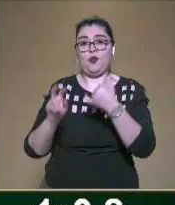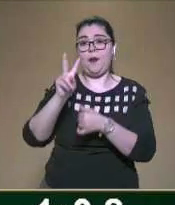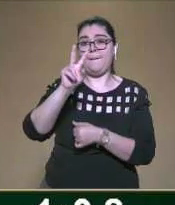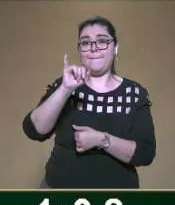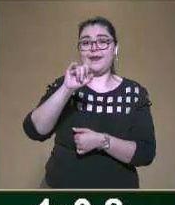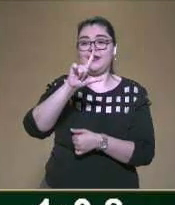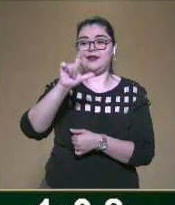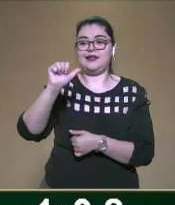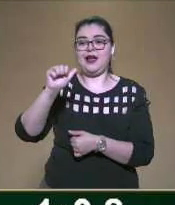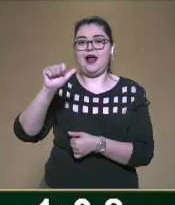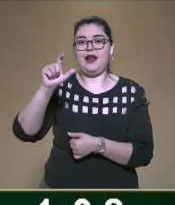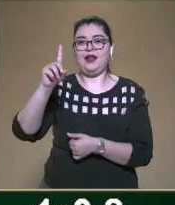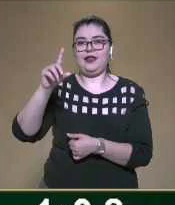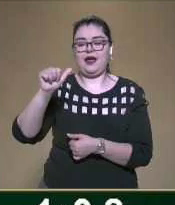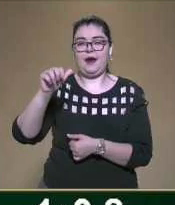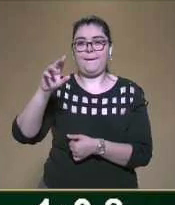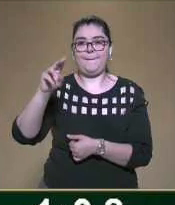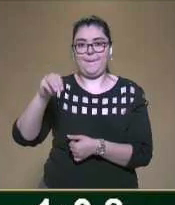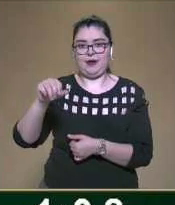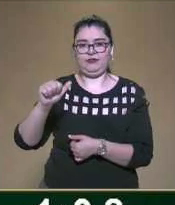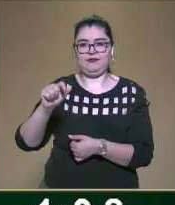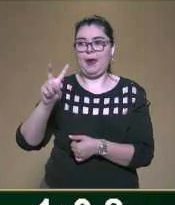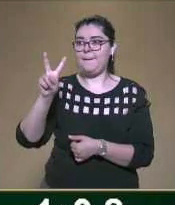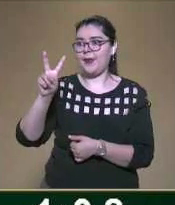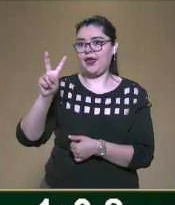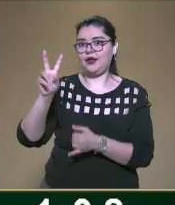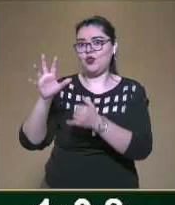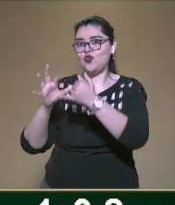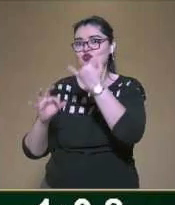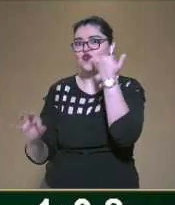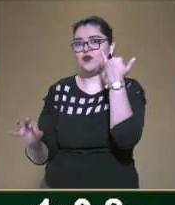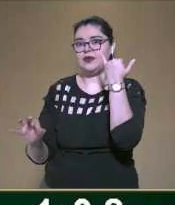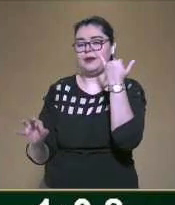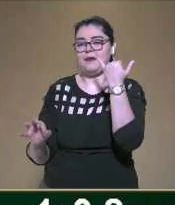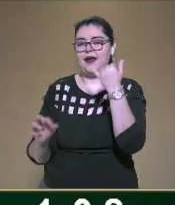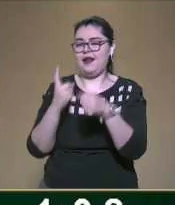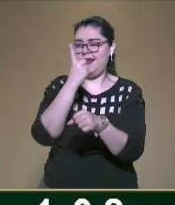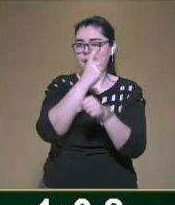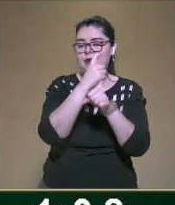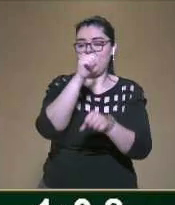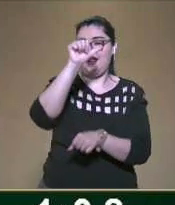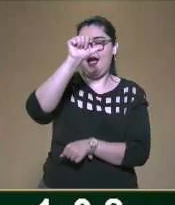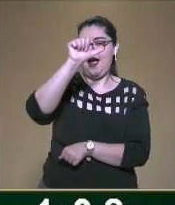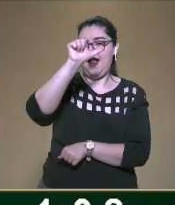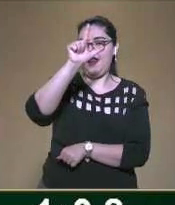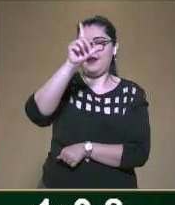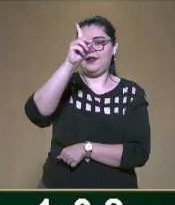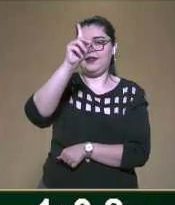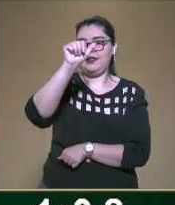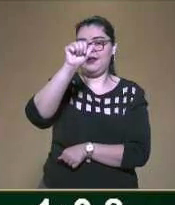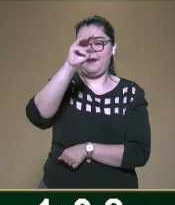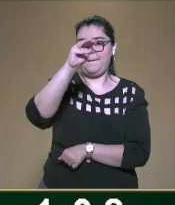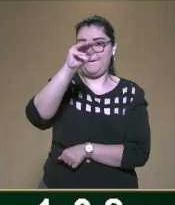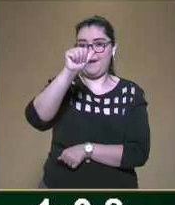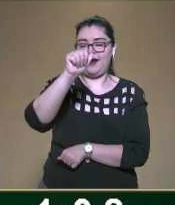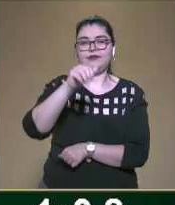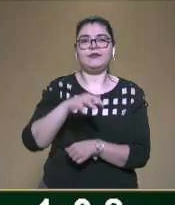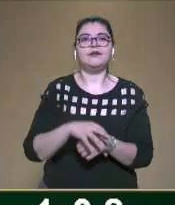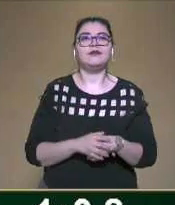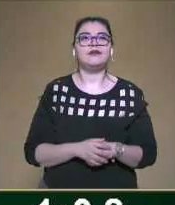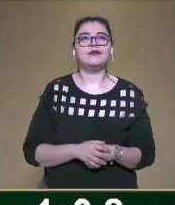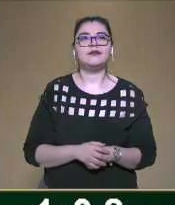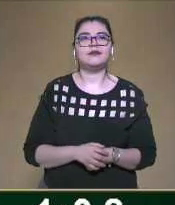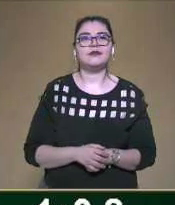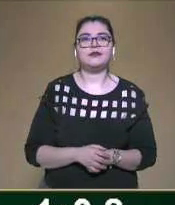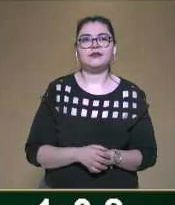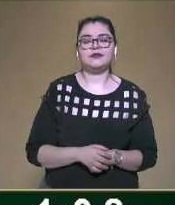de Abasolo. V de Villaldama, es el último, 51 municipios. Por lo tanto, ¿qué es un municipio, maestro Ricky?